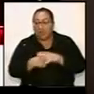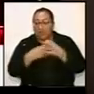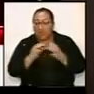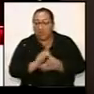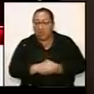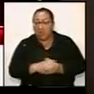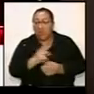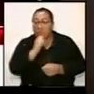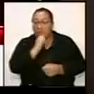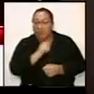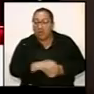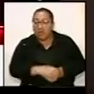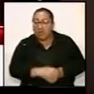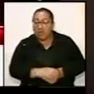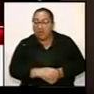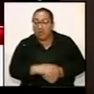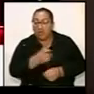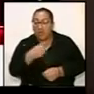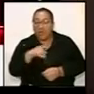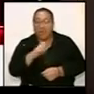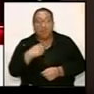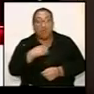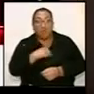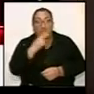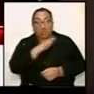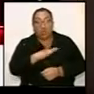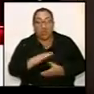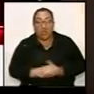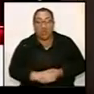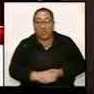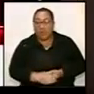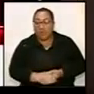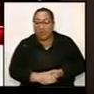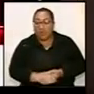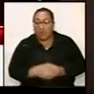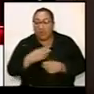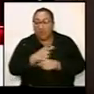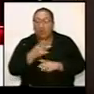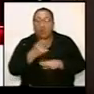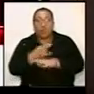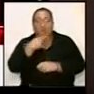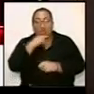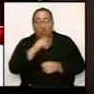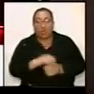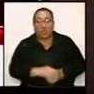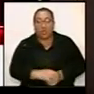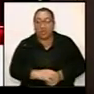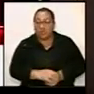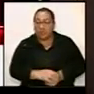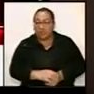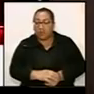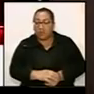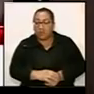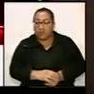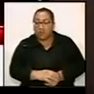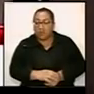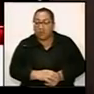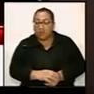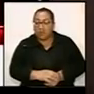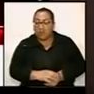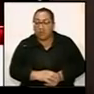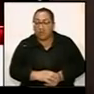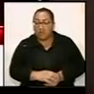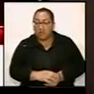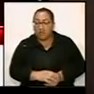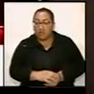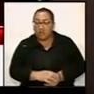y privada, la anemia de nuestros niños y la violencia contra la mujer. Pero hoy el tema de la